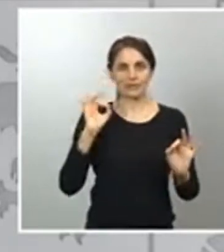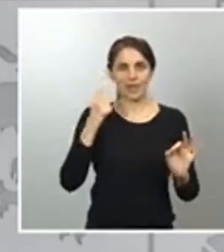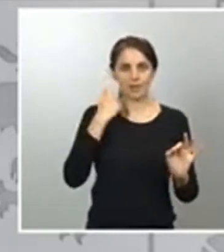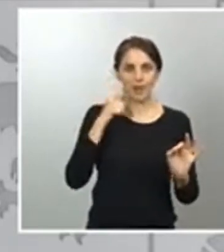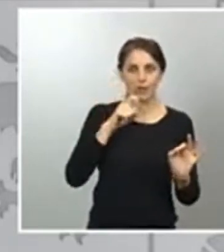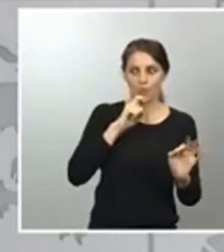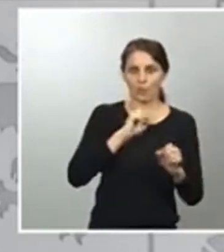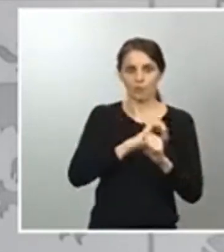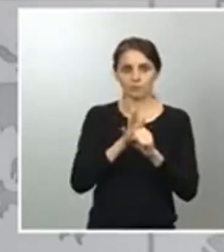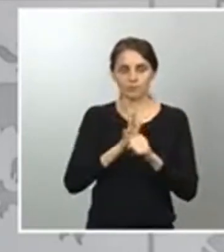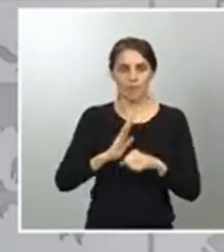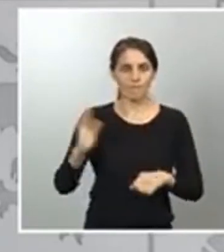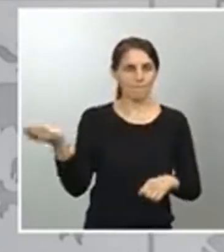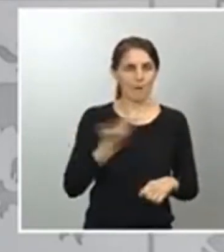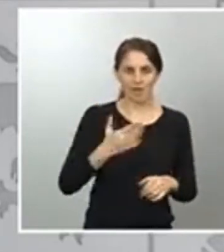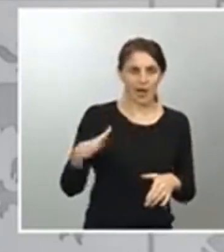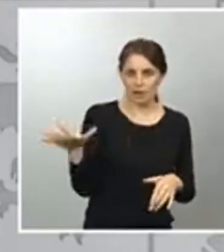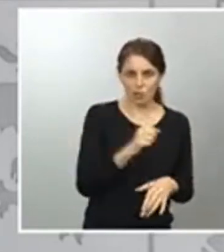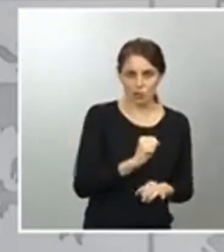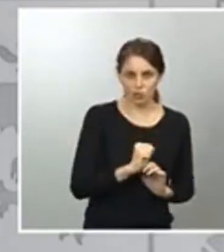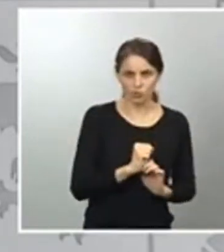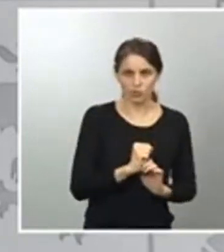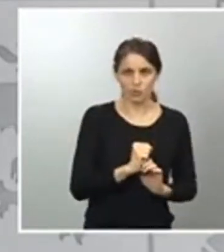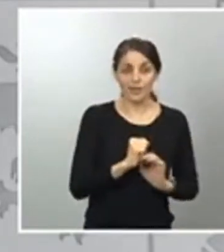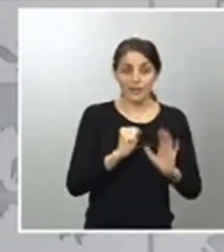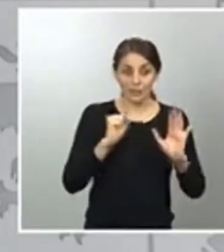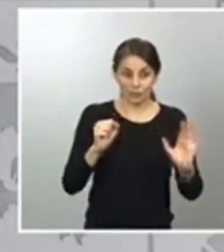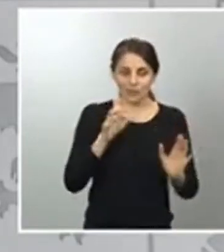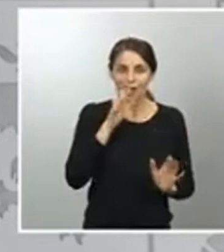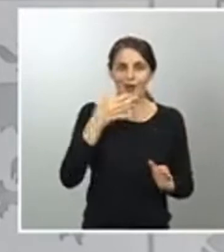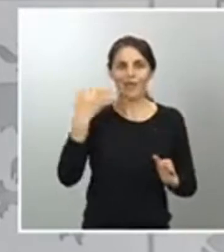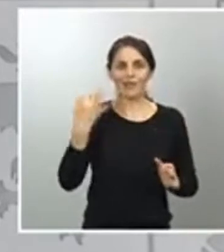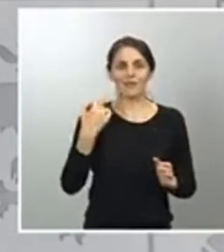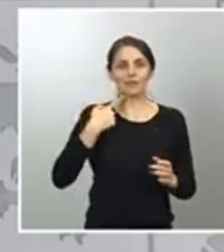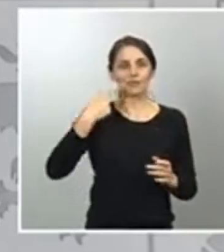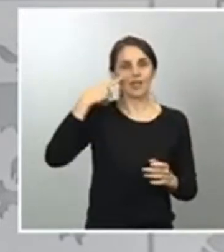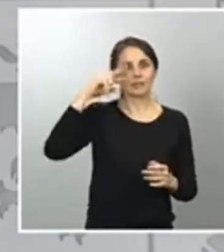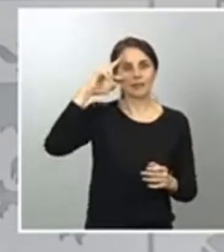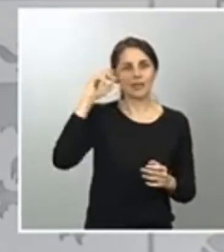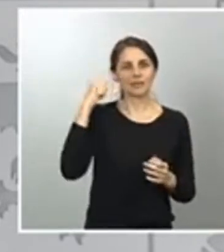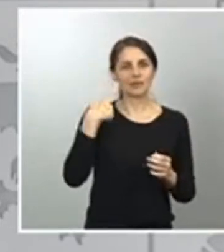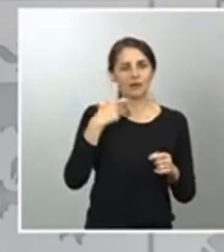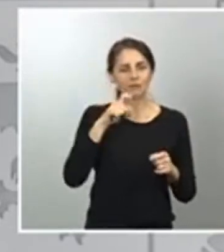A partir de ahí hay que ver cuál es la experiencia acumulada y los,